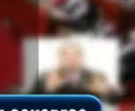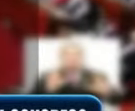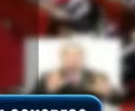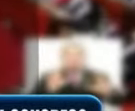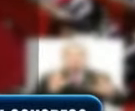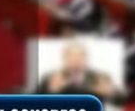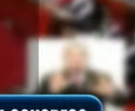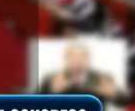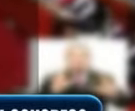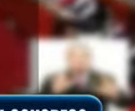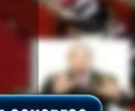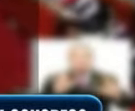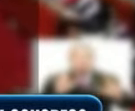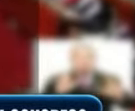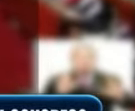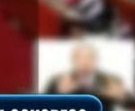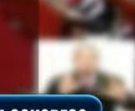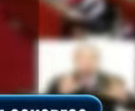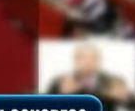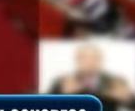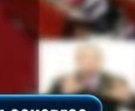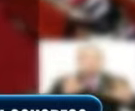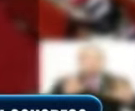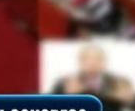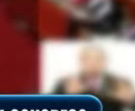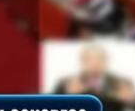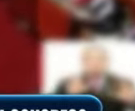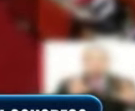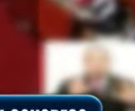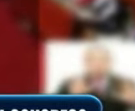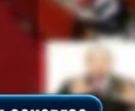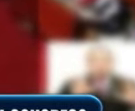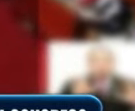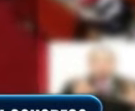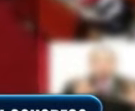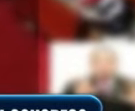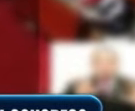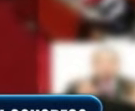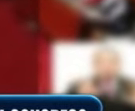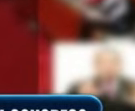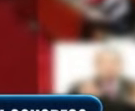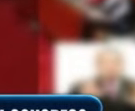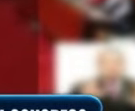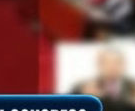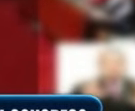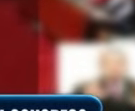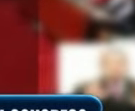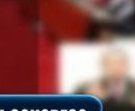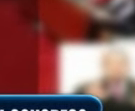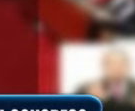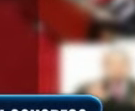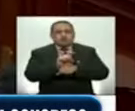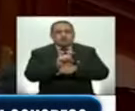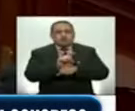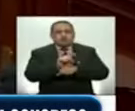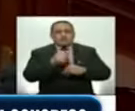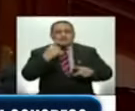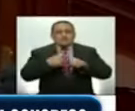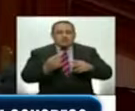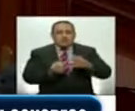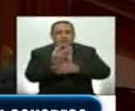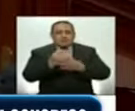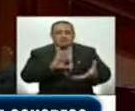comisiones de ciencia comercio cultura inclusión social mujer producción y pueblos andinos